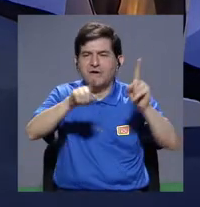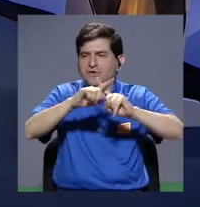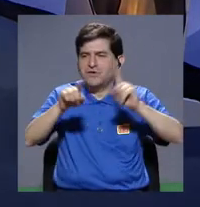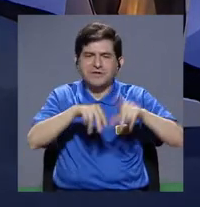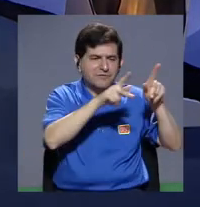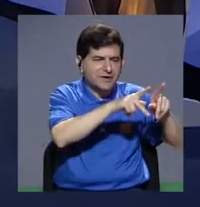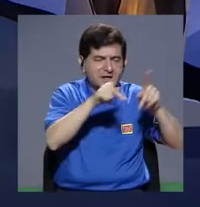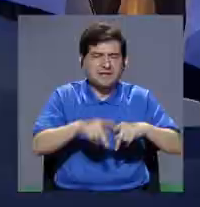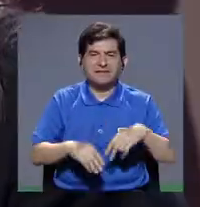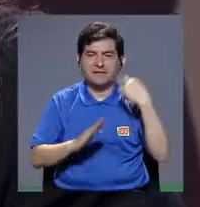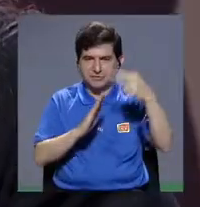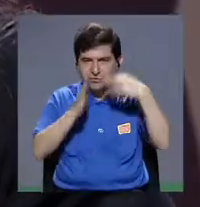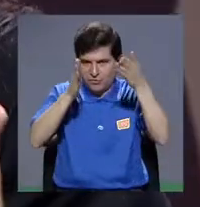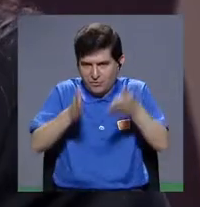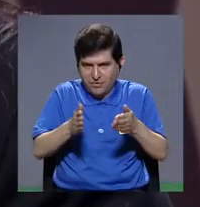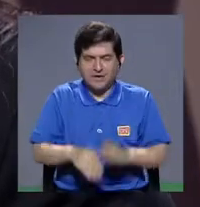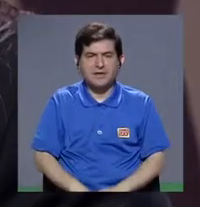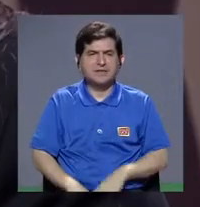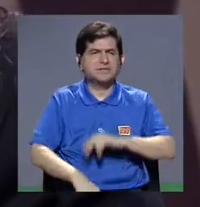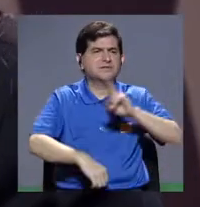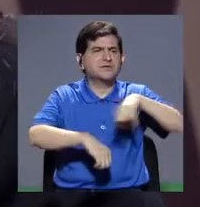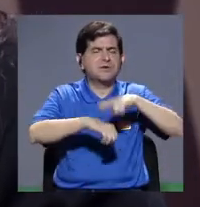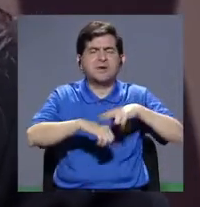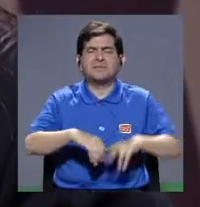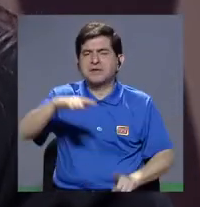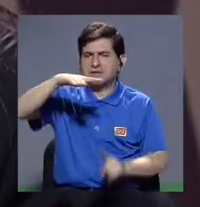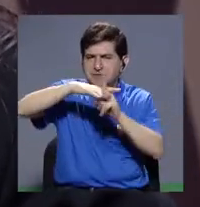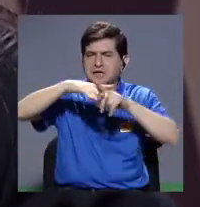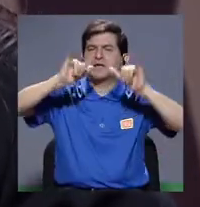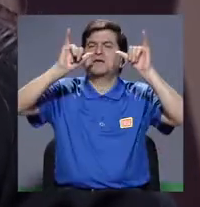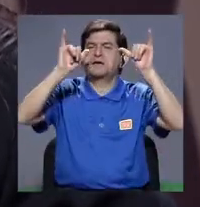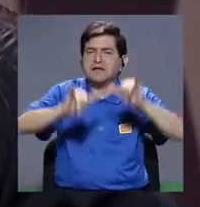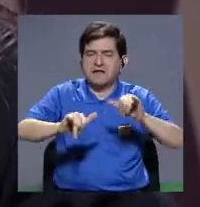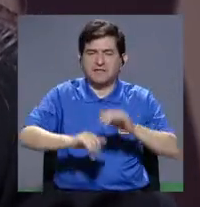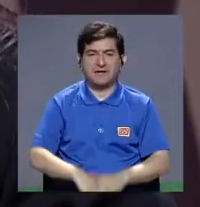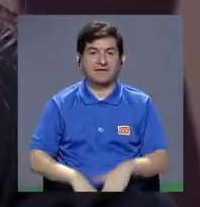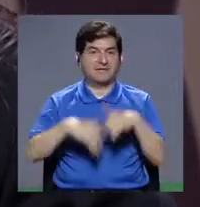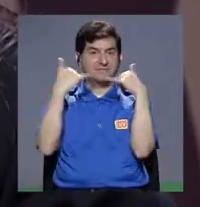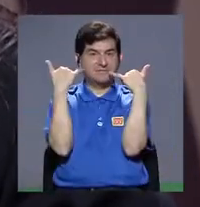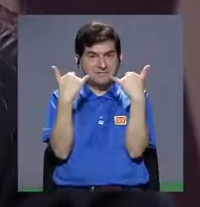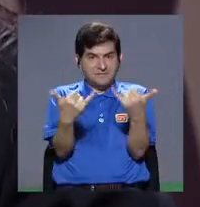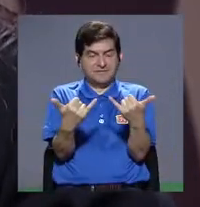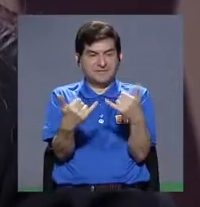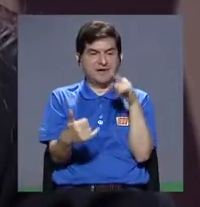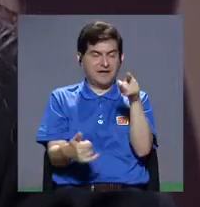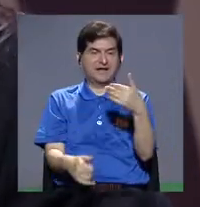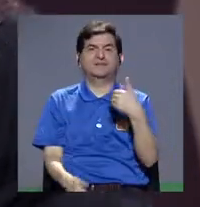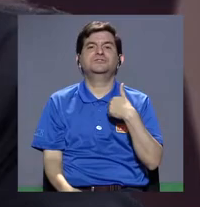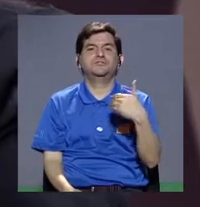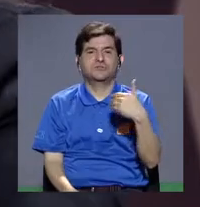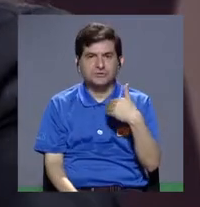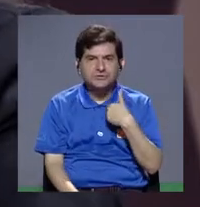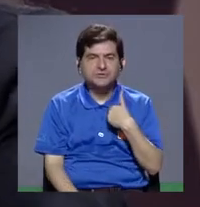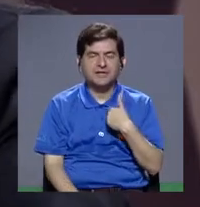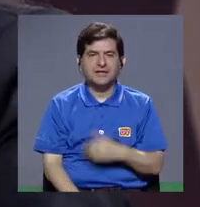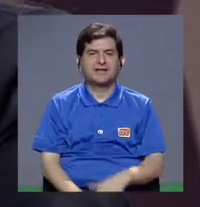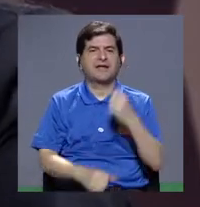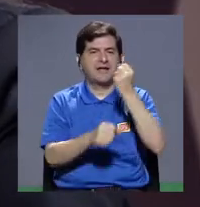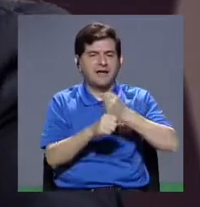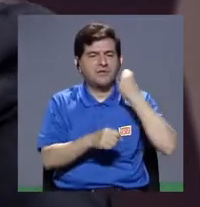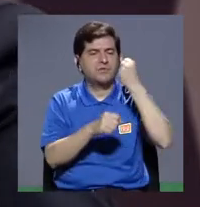personajes verdad y los que aparecen generalmente se quedan porque ya ellos ya tienen